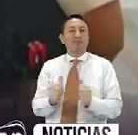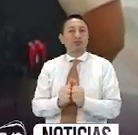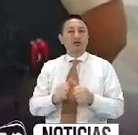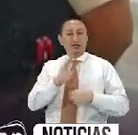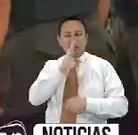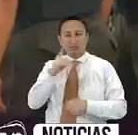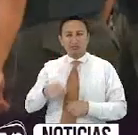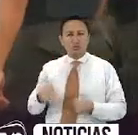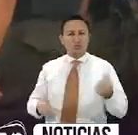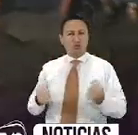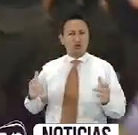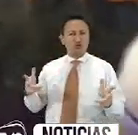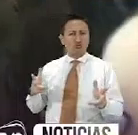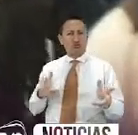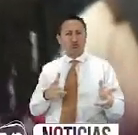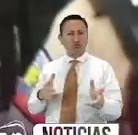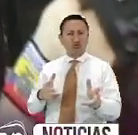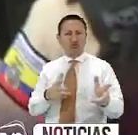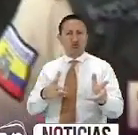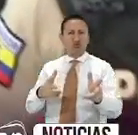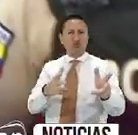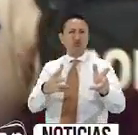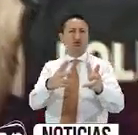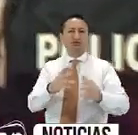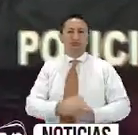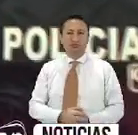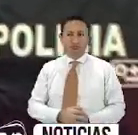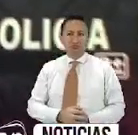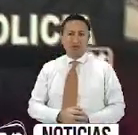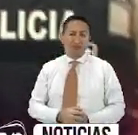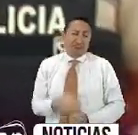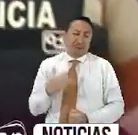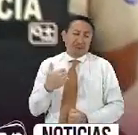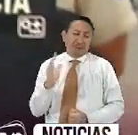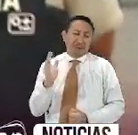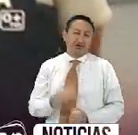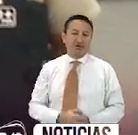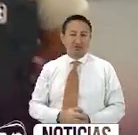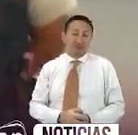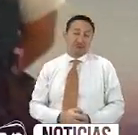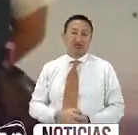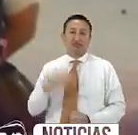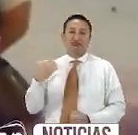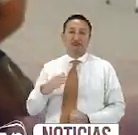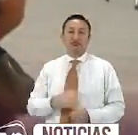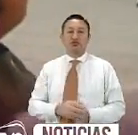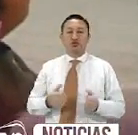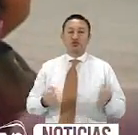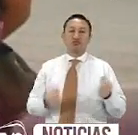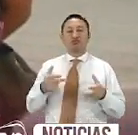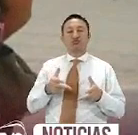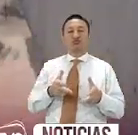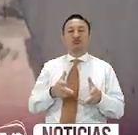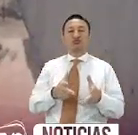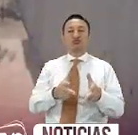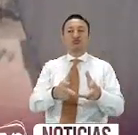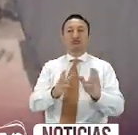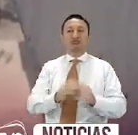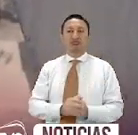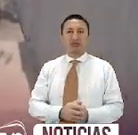estaba siguiendo durante varios minutos, pero no le dieron importancia y creyeron que se trataba solo de una